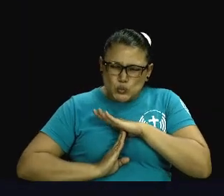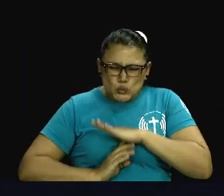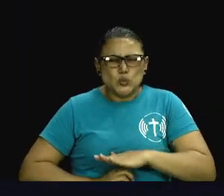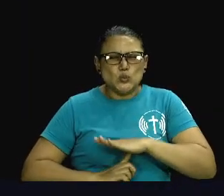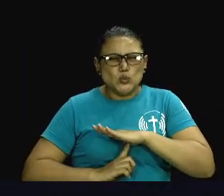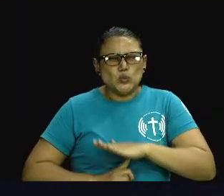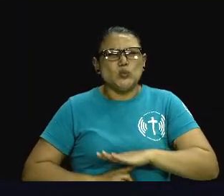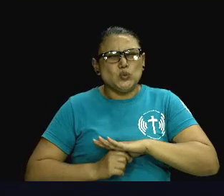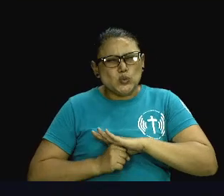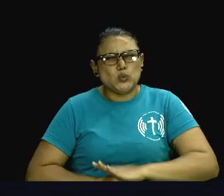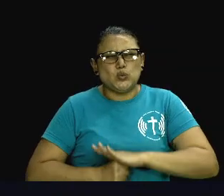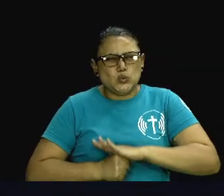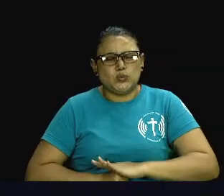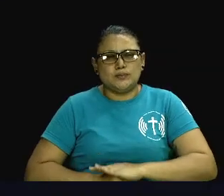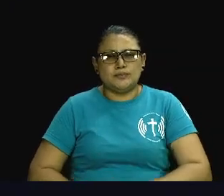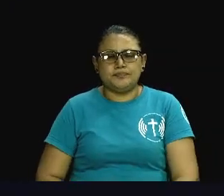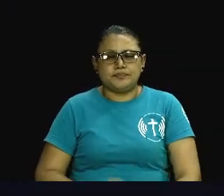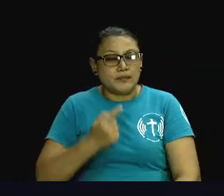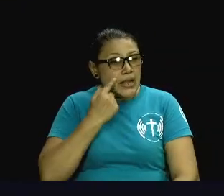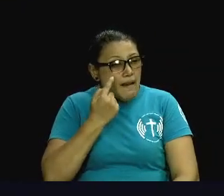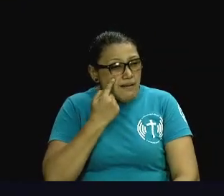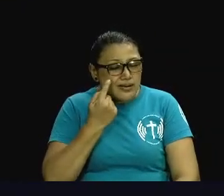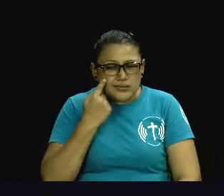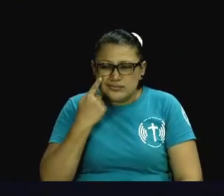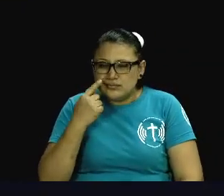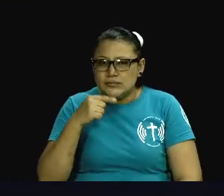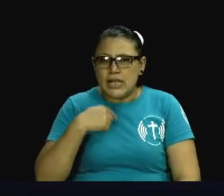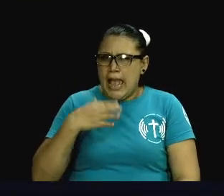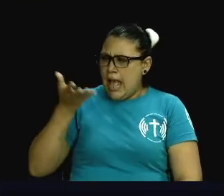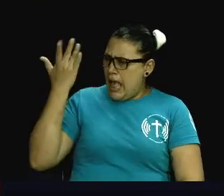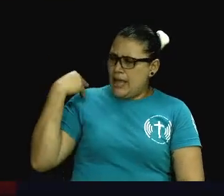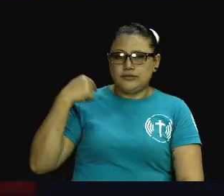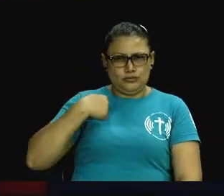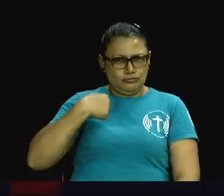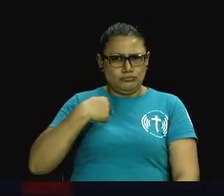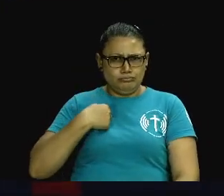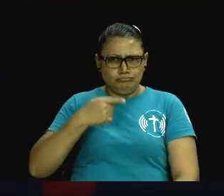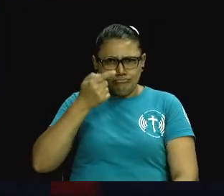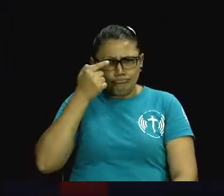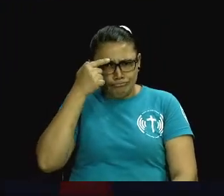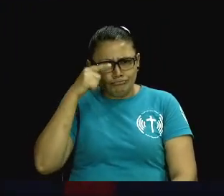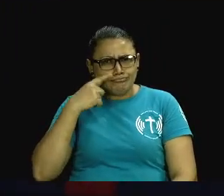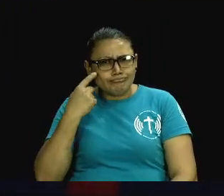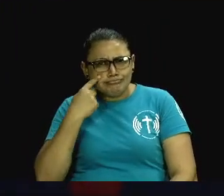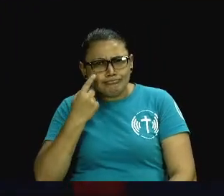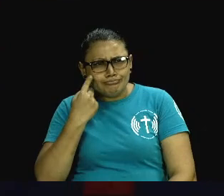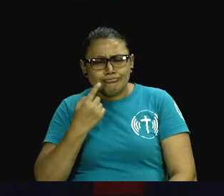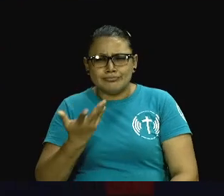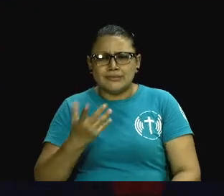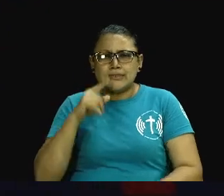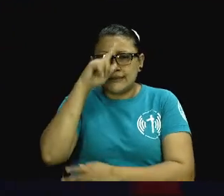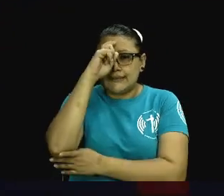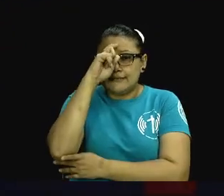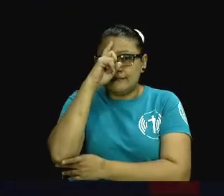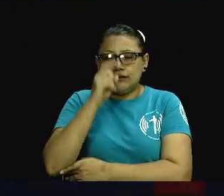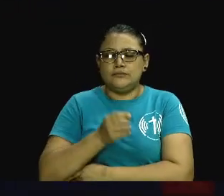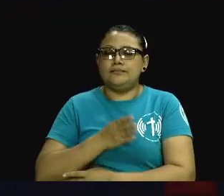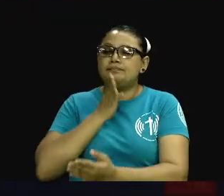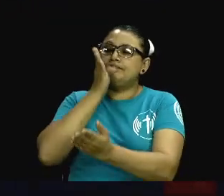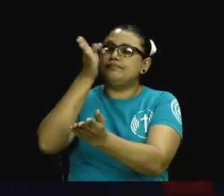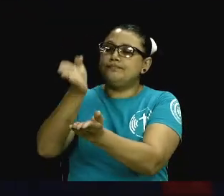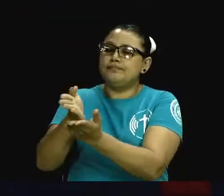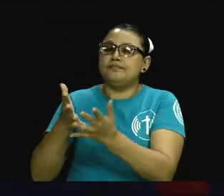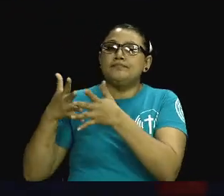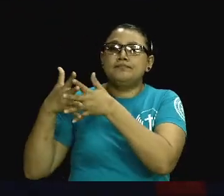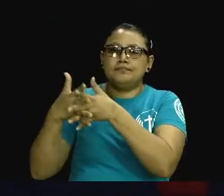yo anduve buscando trabajo sabía usted que allá por los ochentas usted no había nacido cuando llegamos a los eeuu